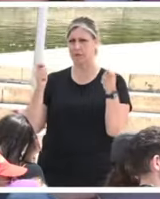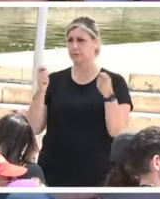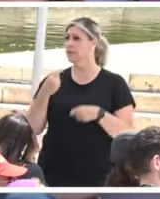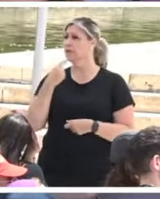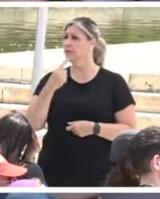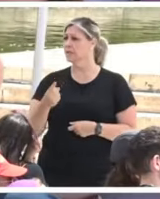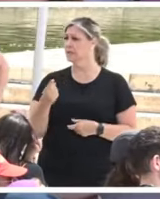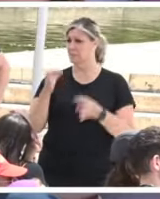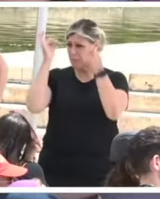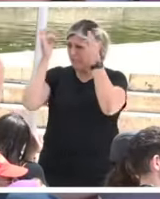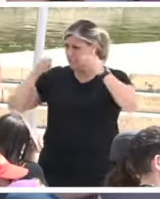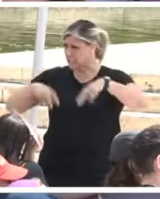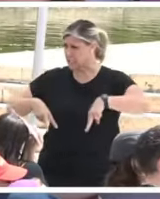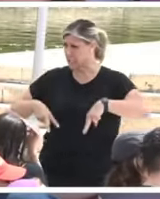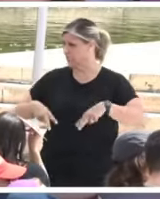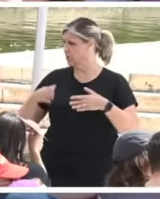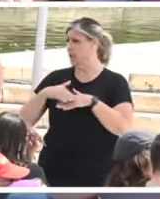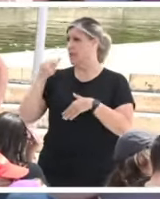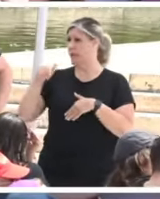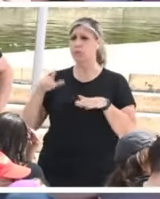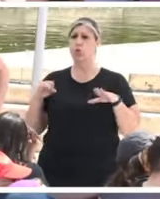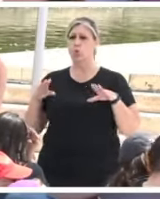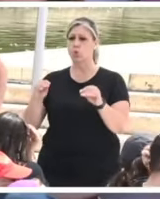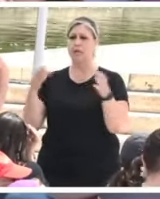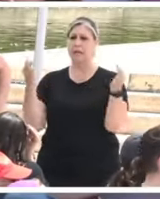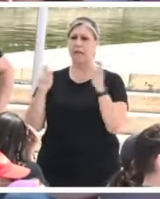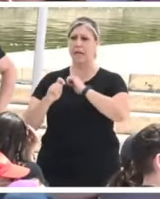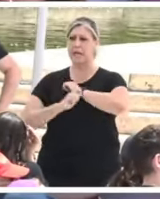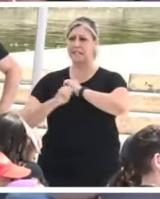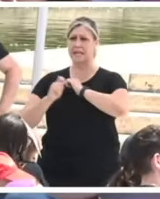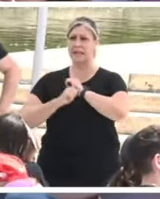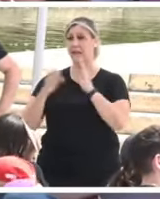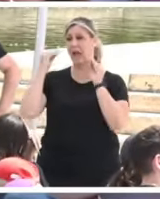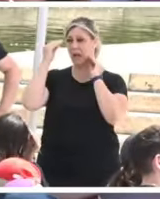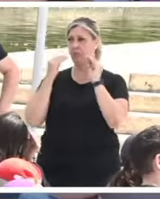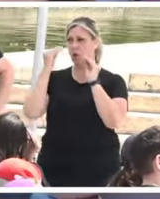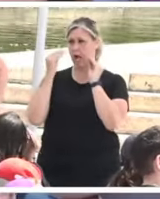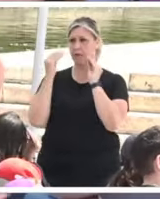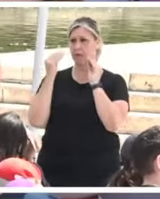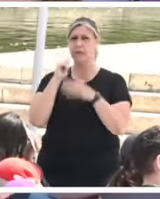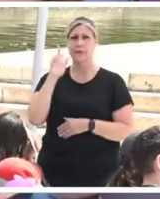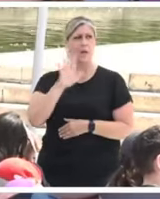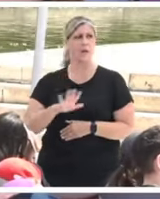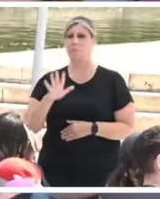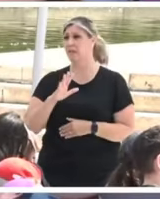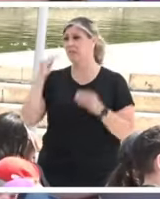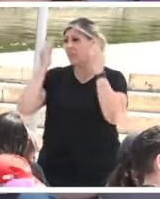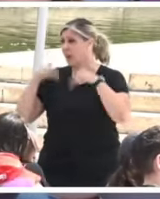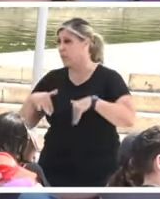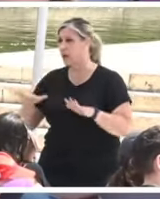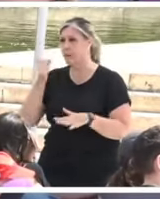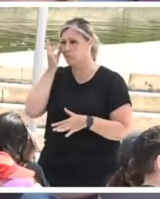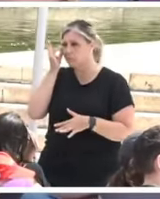dicen sin matices. Y utilizan para ello una estrategia muy racional que parece irracional, pero que